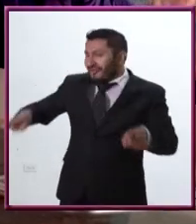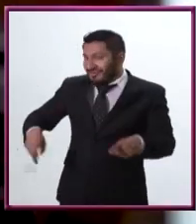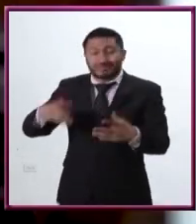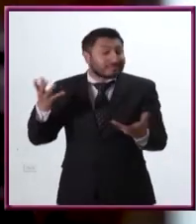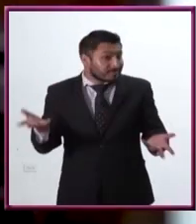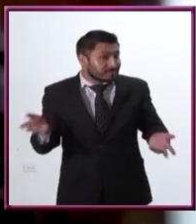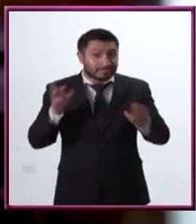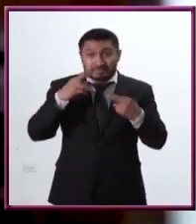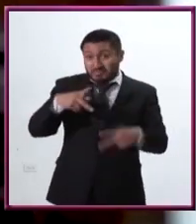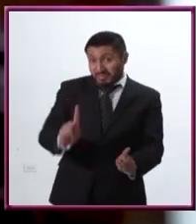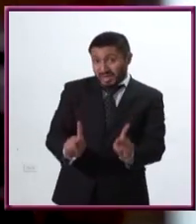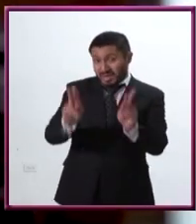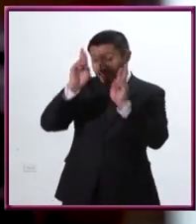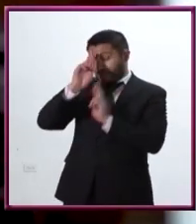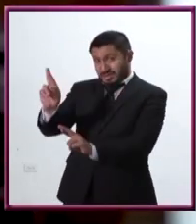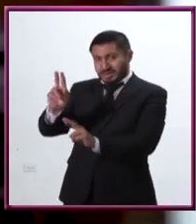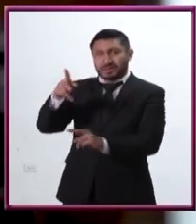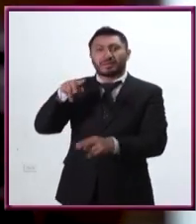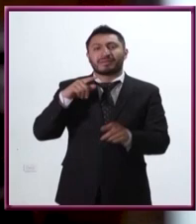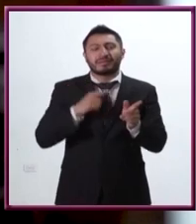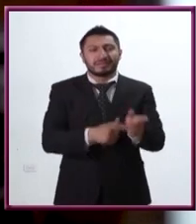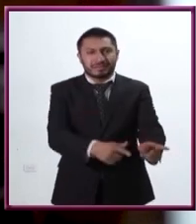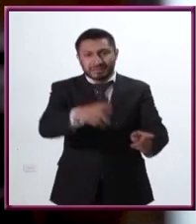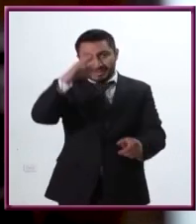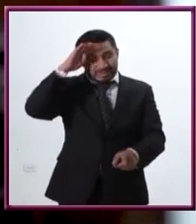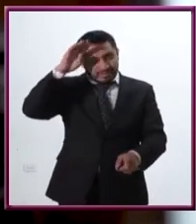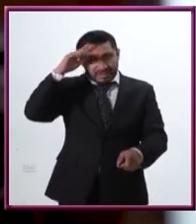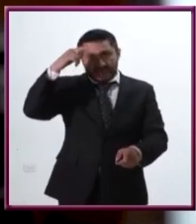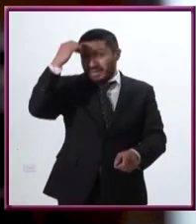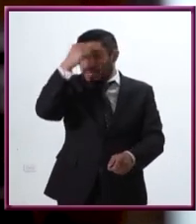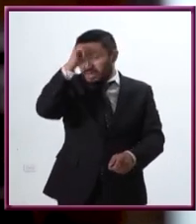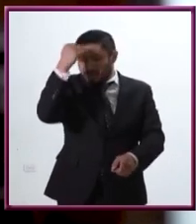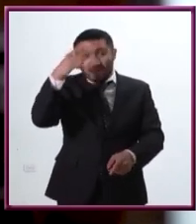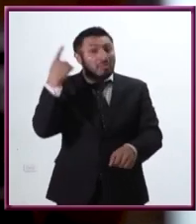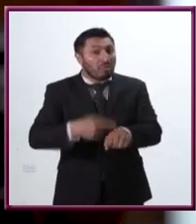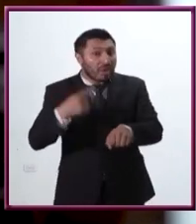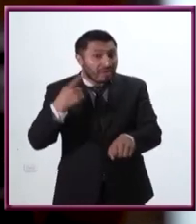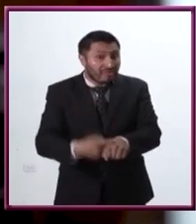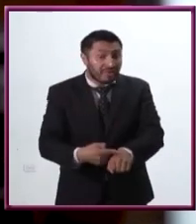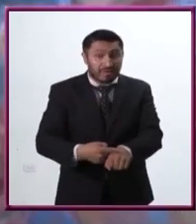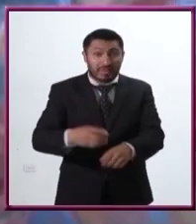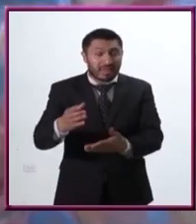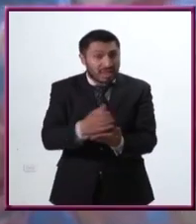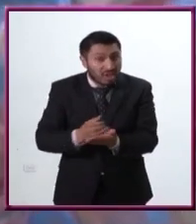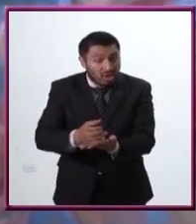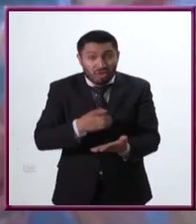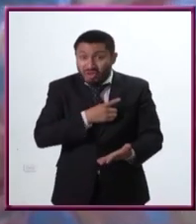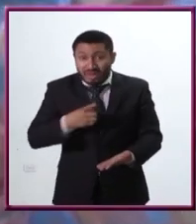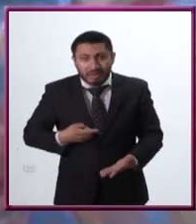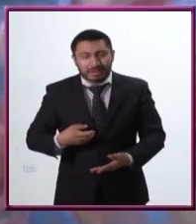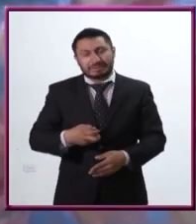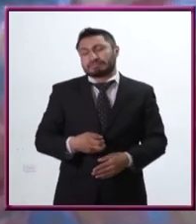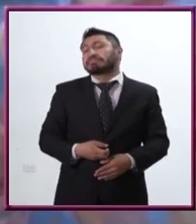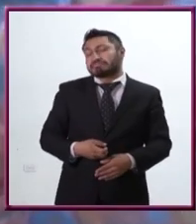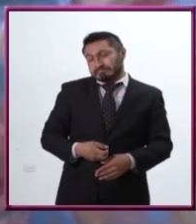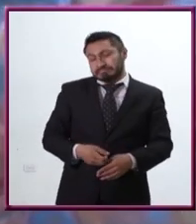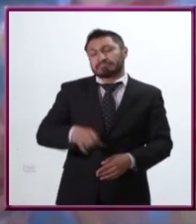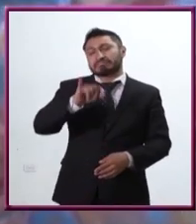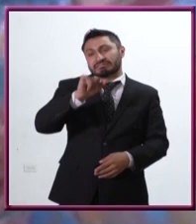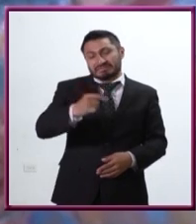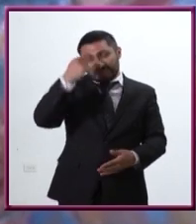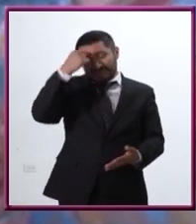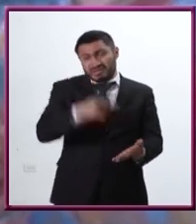normalidad. Gerardo, ¿se sigue pensando que el autismo es una enfermedad que debe curarse? Afortunadamente sí, y eso es